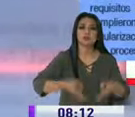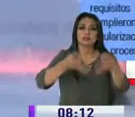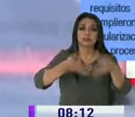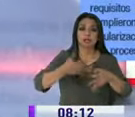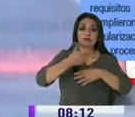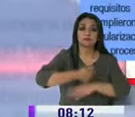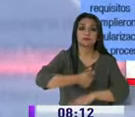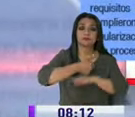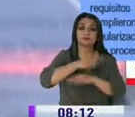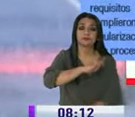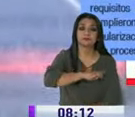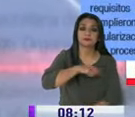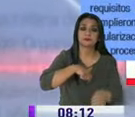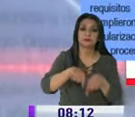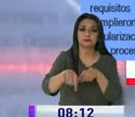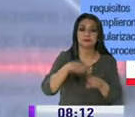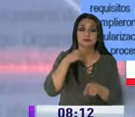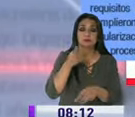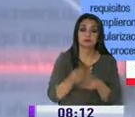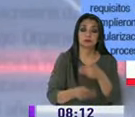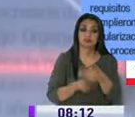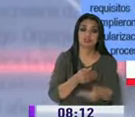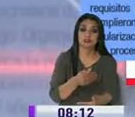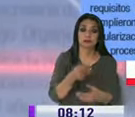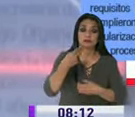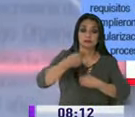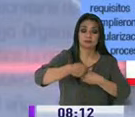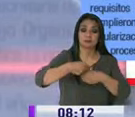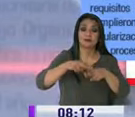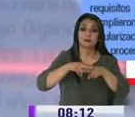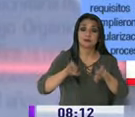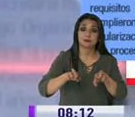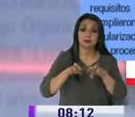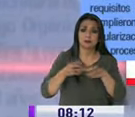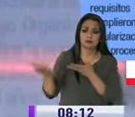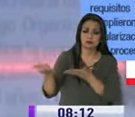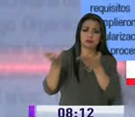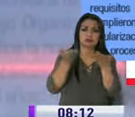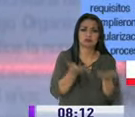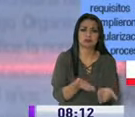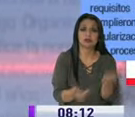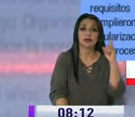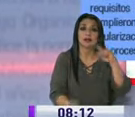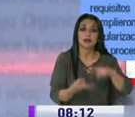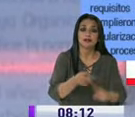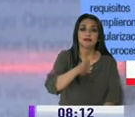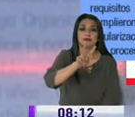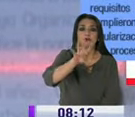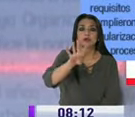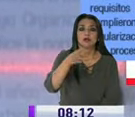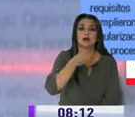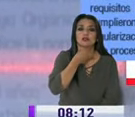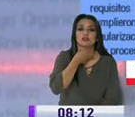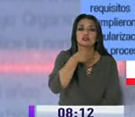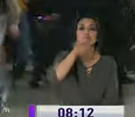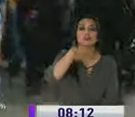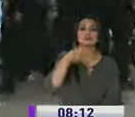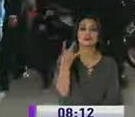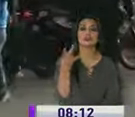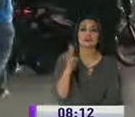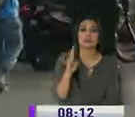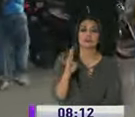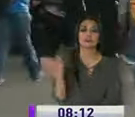Metropolitana de Tránsito recordó que el proceso de regularización de taxis receptó las solicitudes hasta el 24 de agosto del 2017.